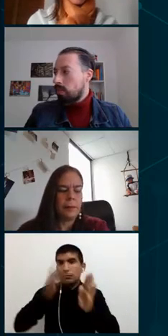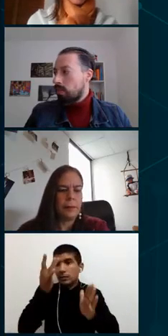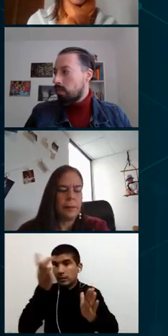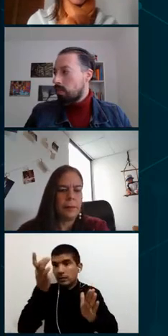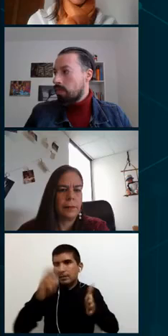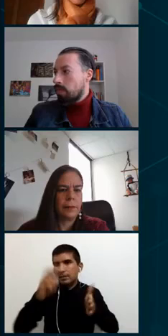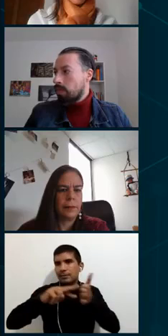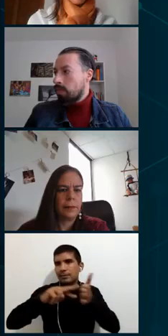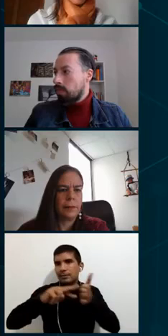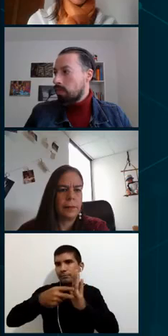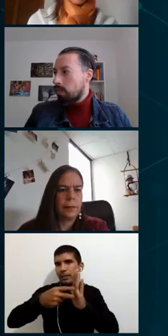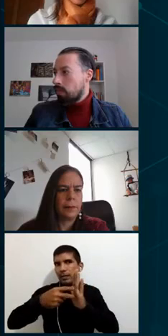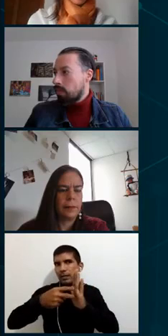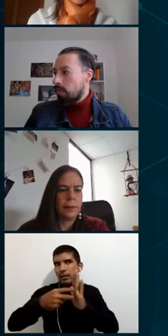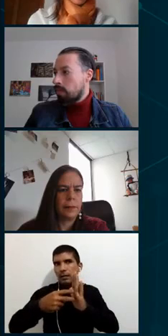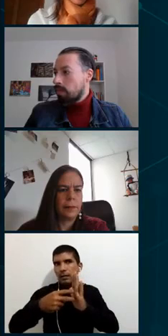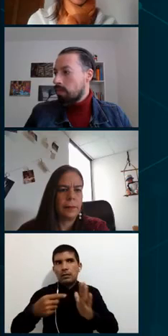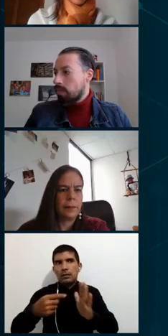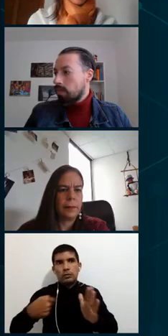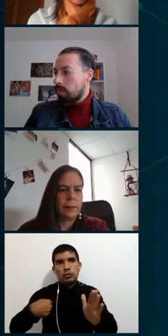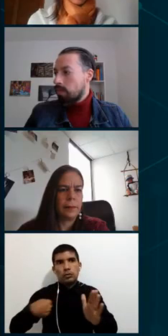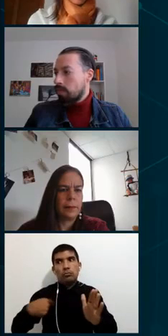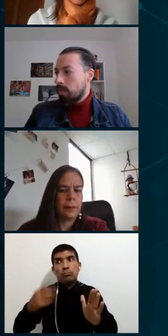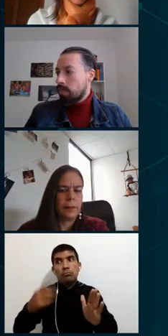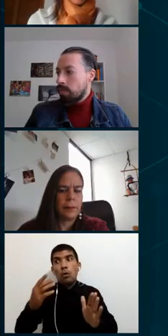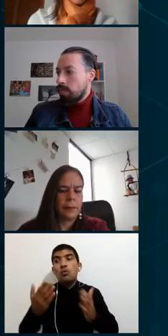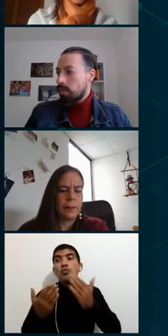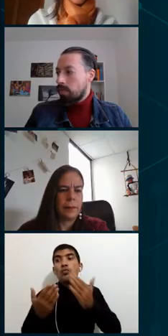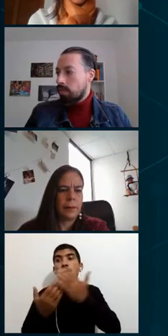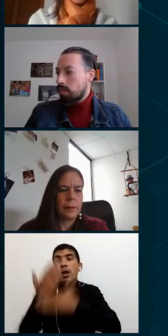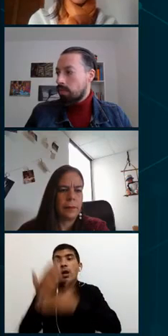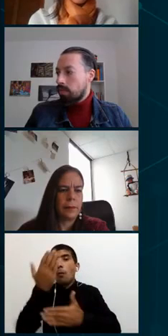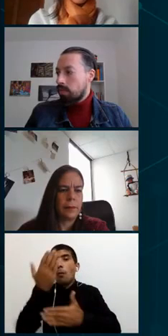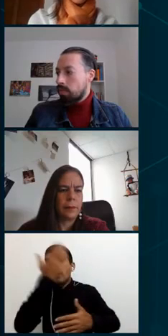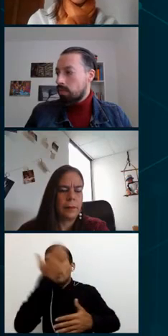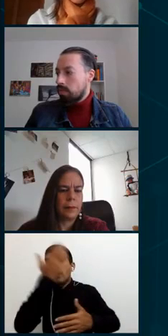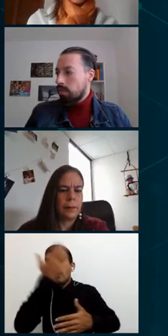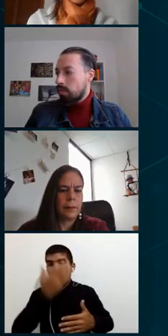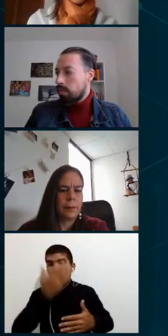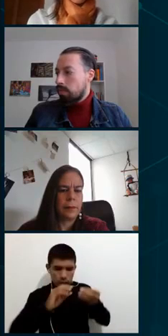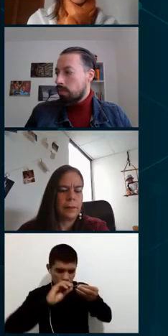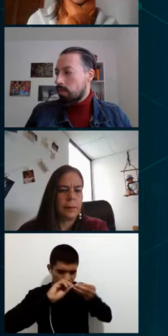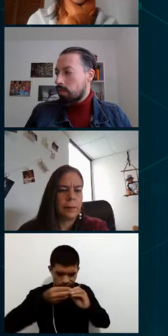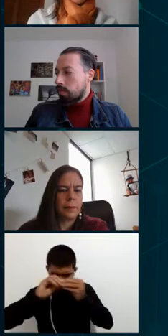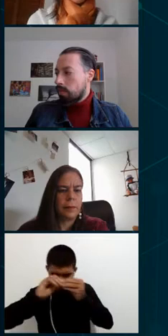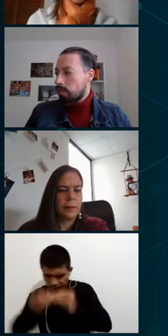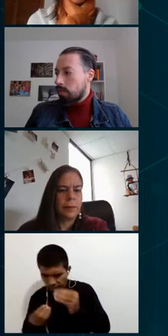de bajo costo es importante que tenga alta oportunidad y alto fit.